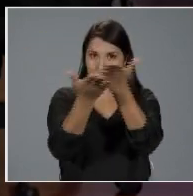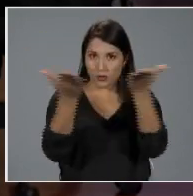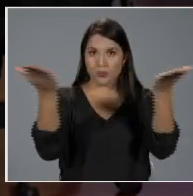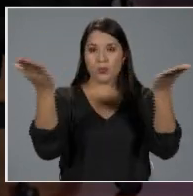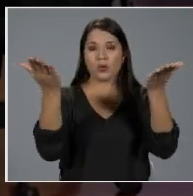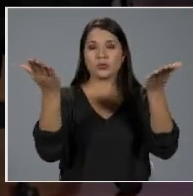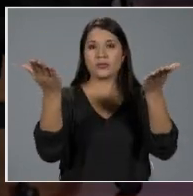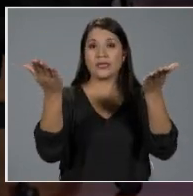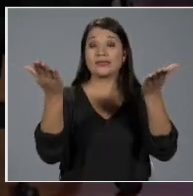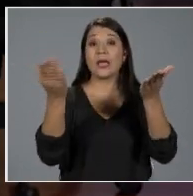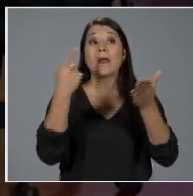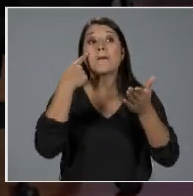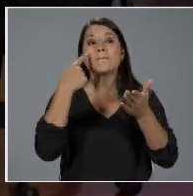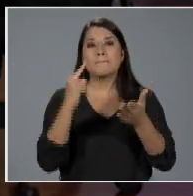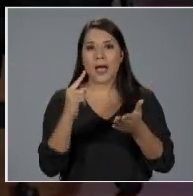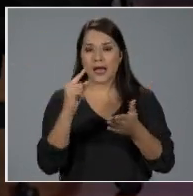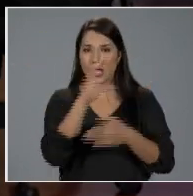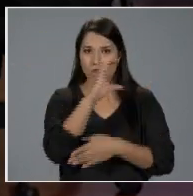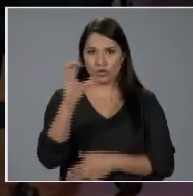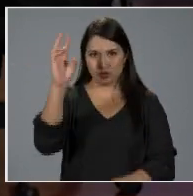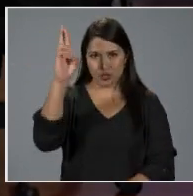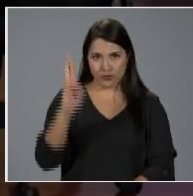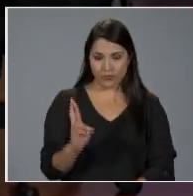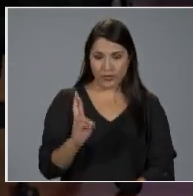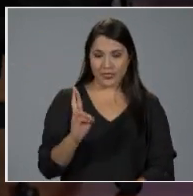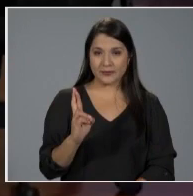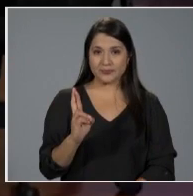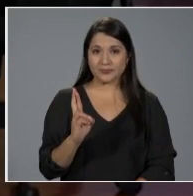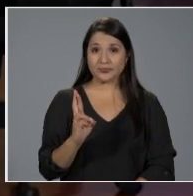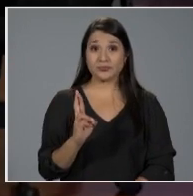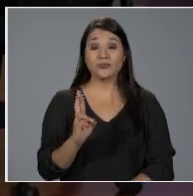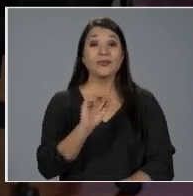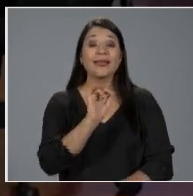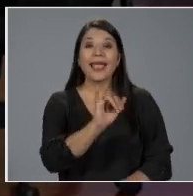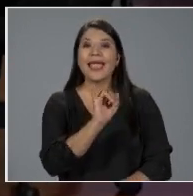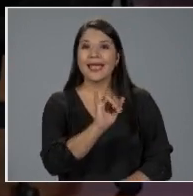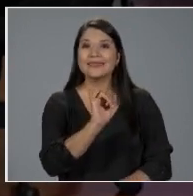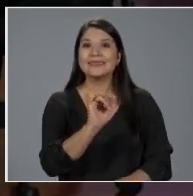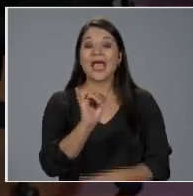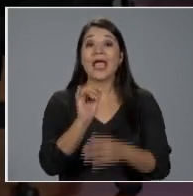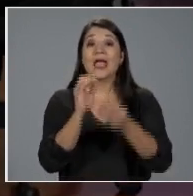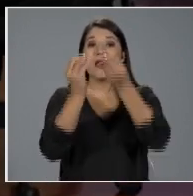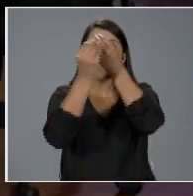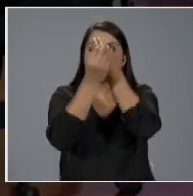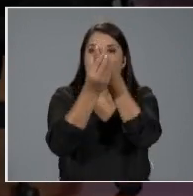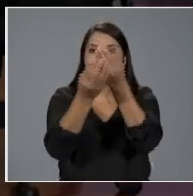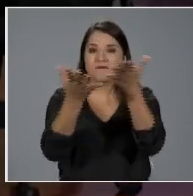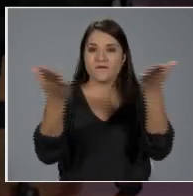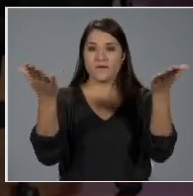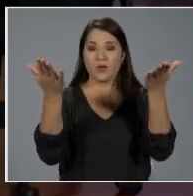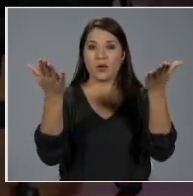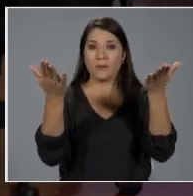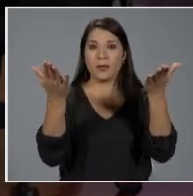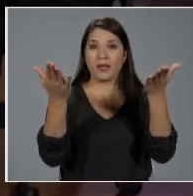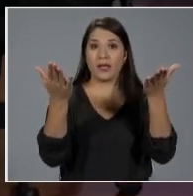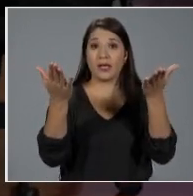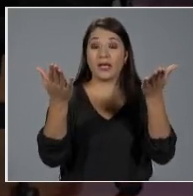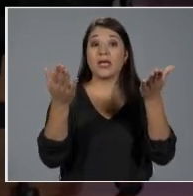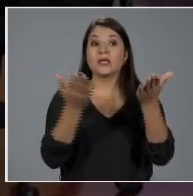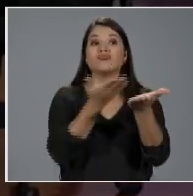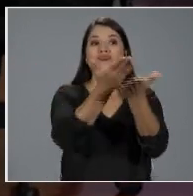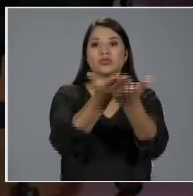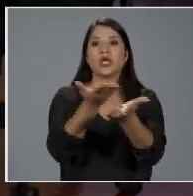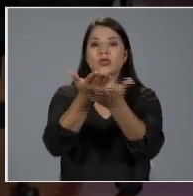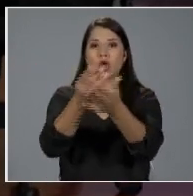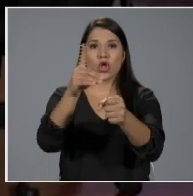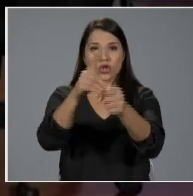de cuentas al Estado costarricense. Este es propiamente el informe que se dio pues a los